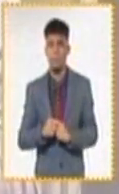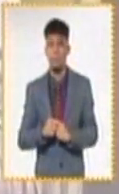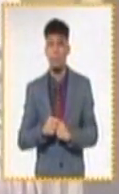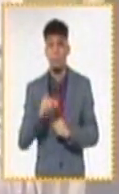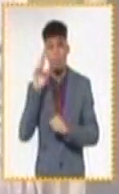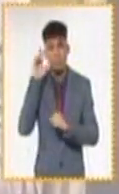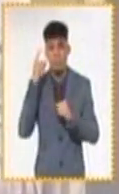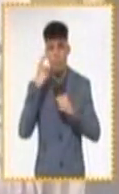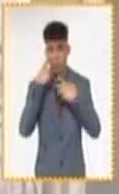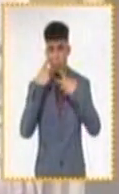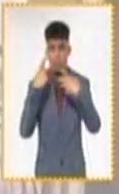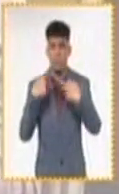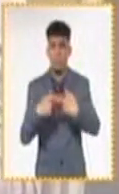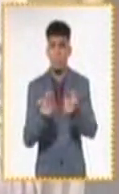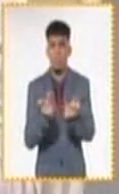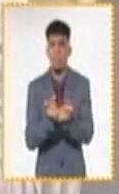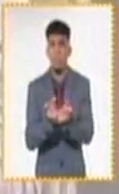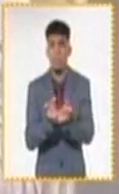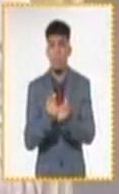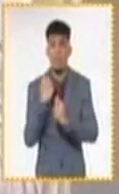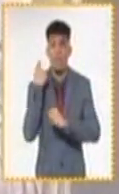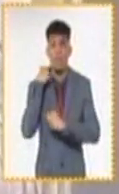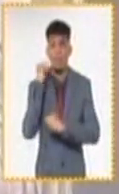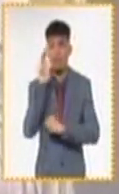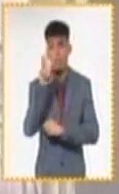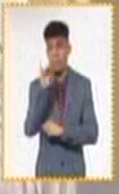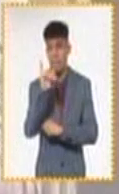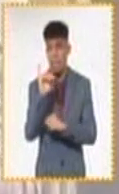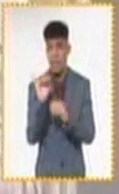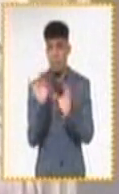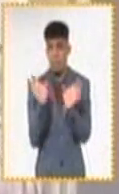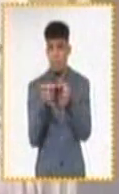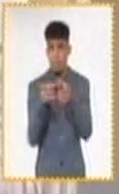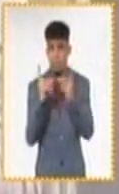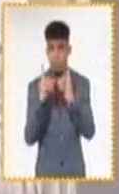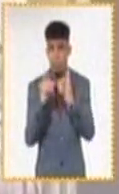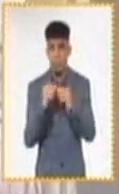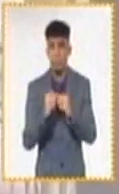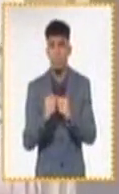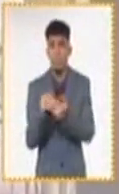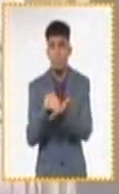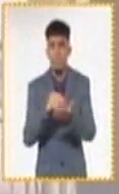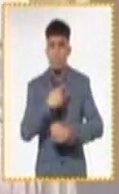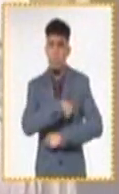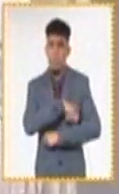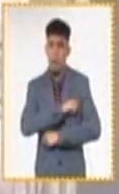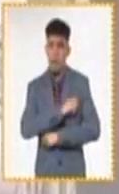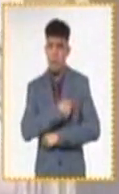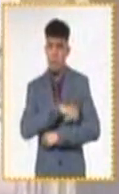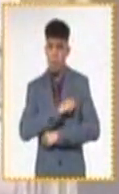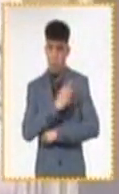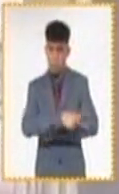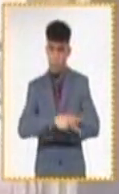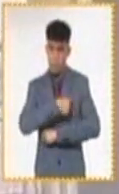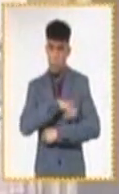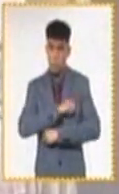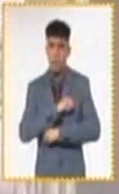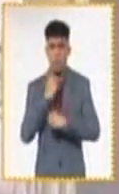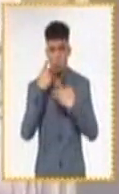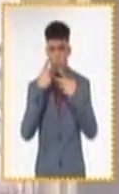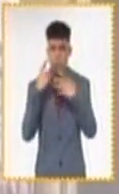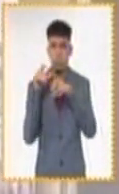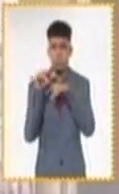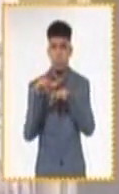Congreso Antifascista que en el año 36 reunió en la Madrid republicana a importantes figuras del arte y